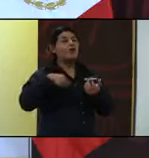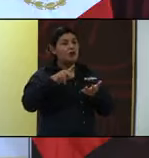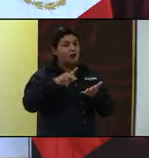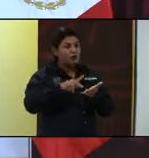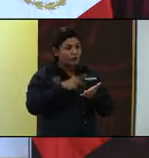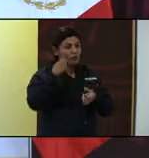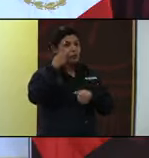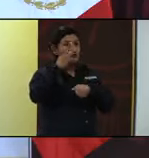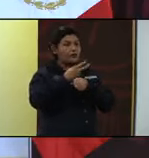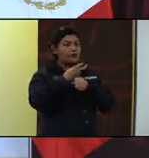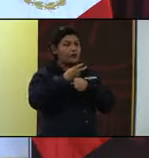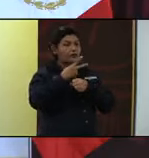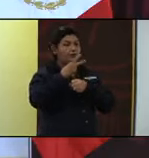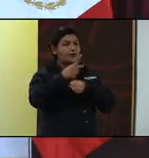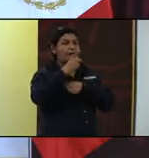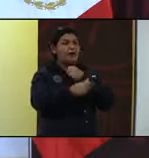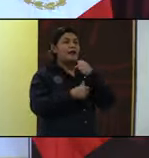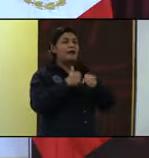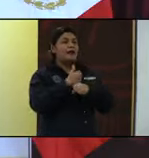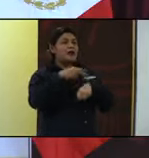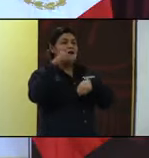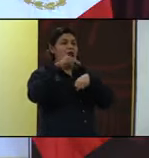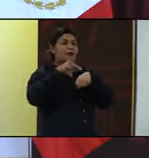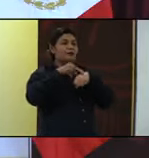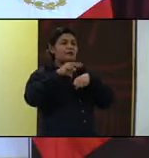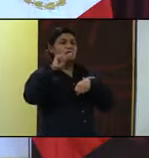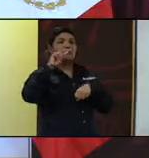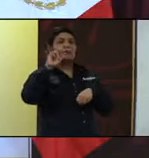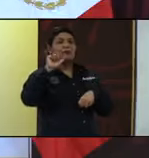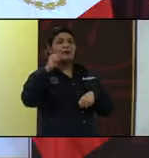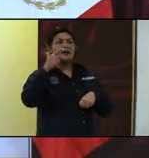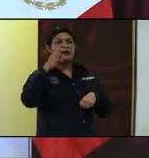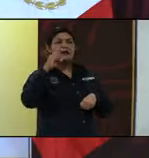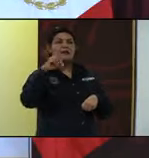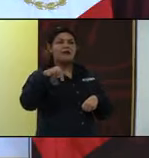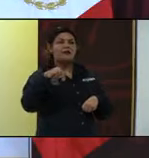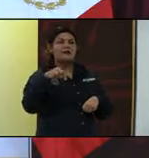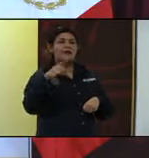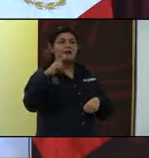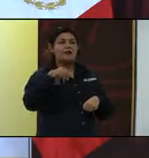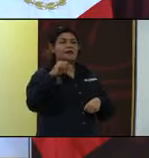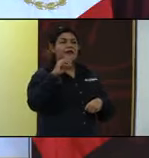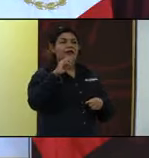por segundo año consecutivo, el doctor Vagón a partir del día